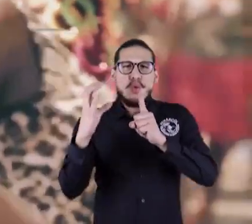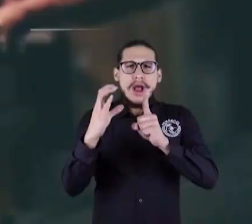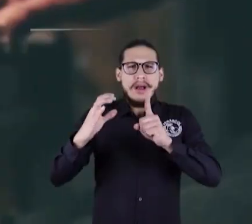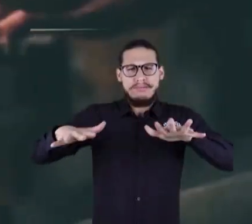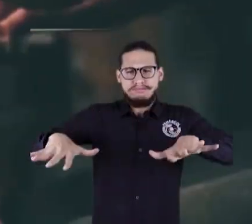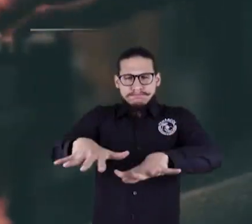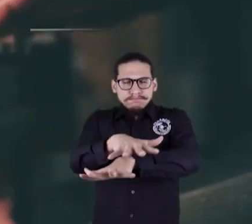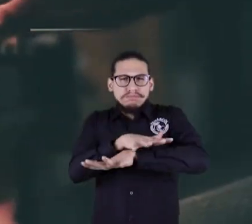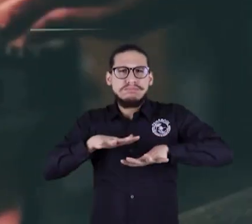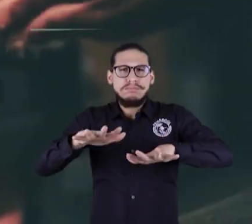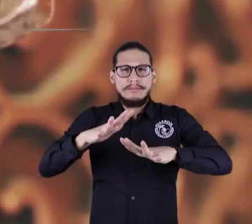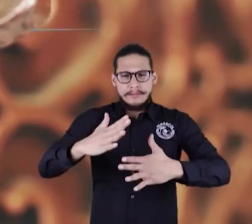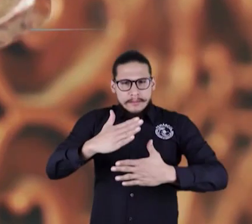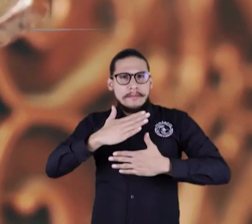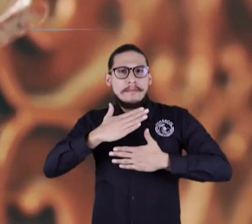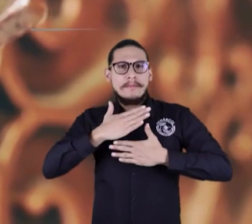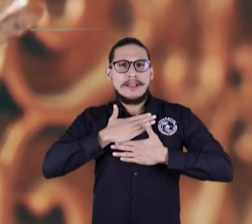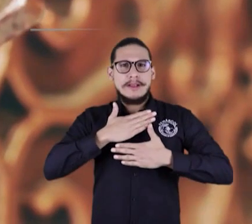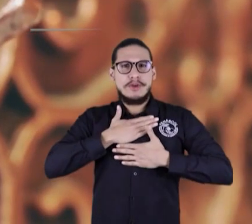Cultura.